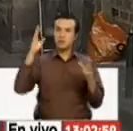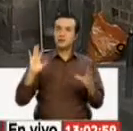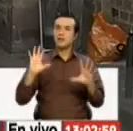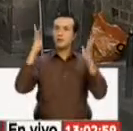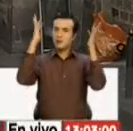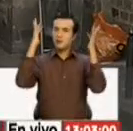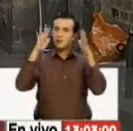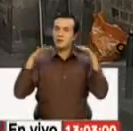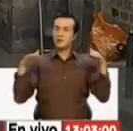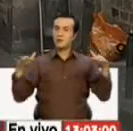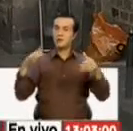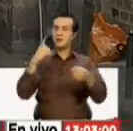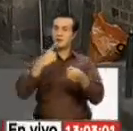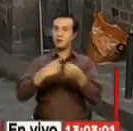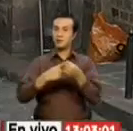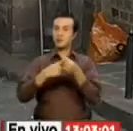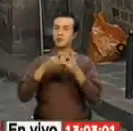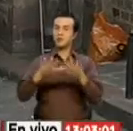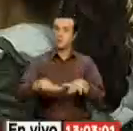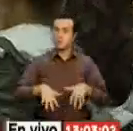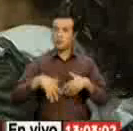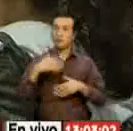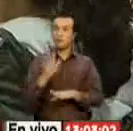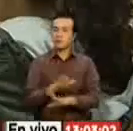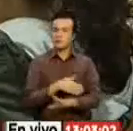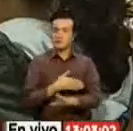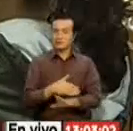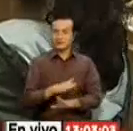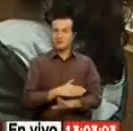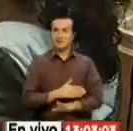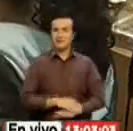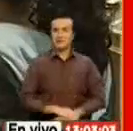festejaron la carita de Dios en un concierto musical.